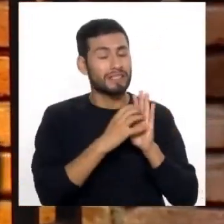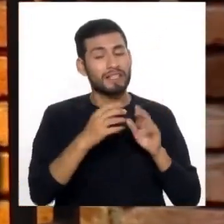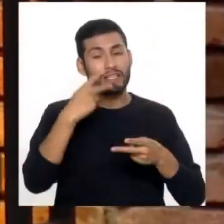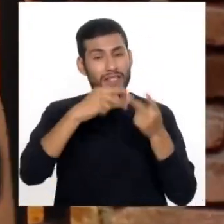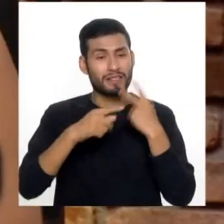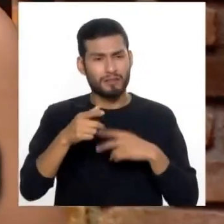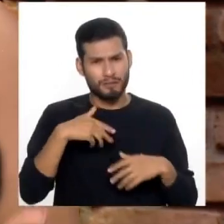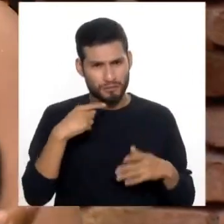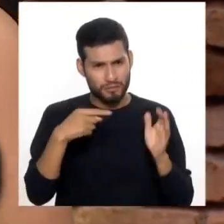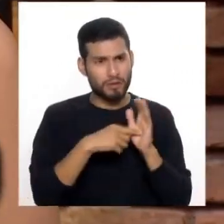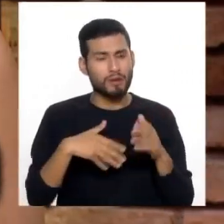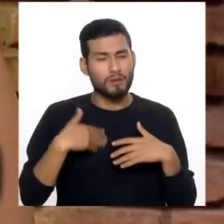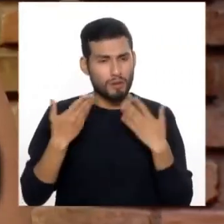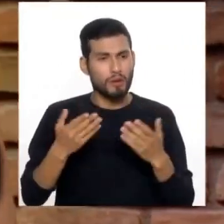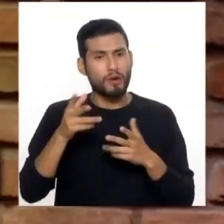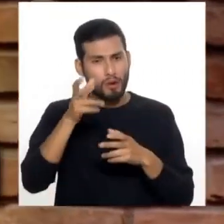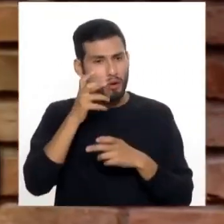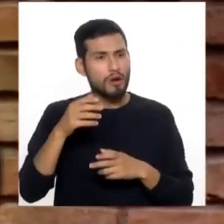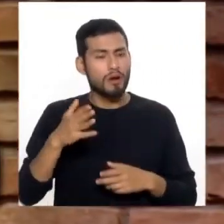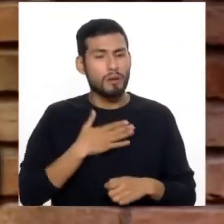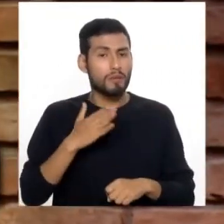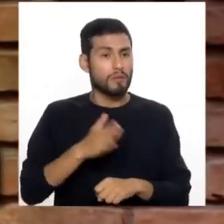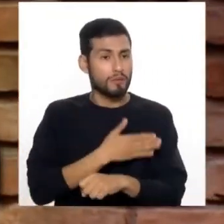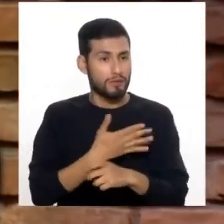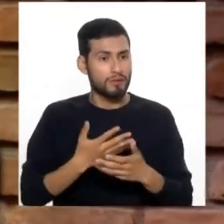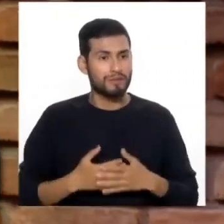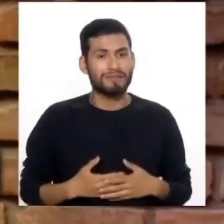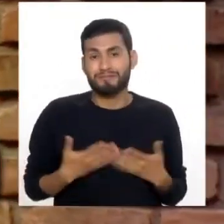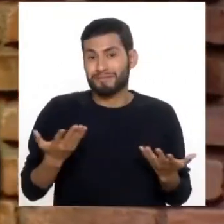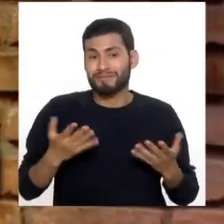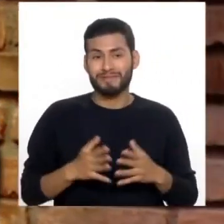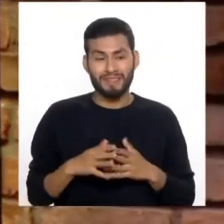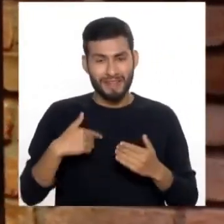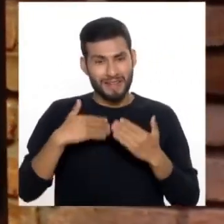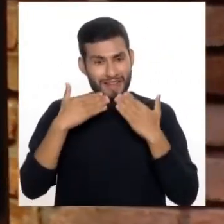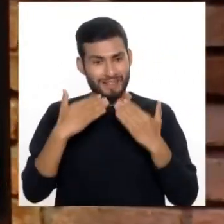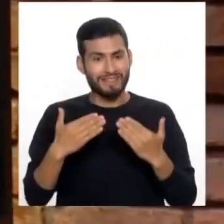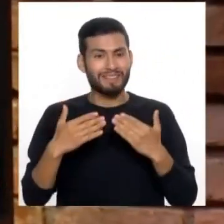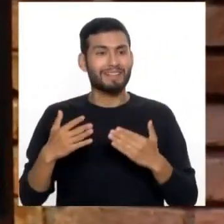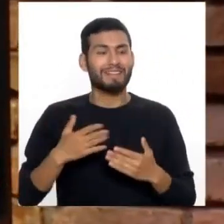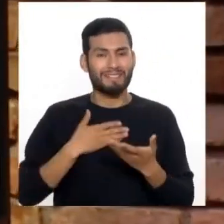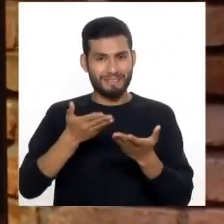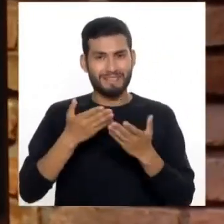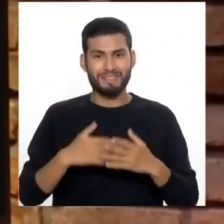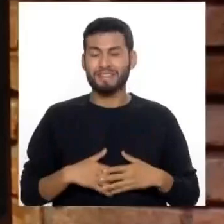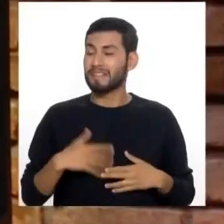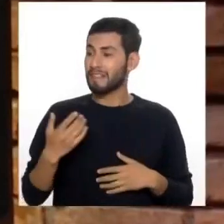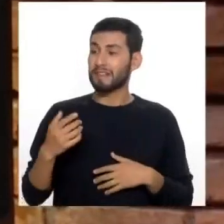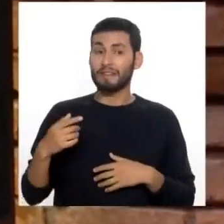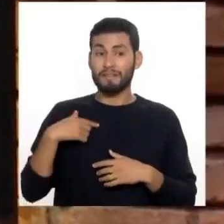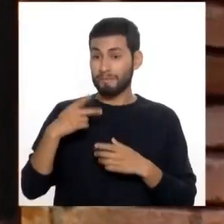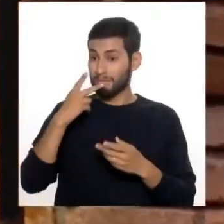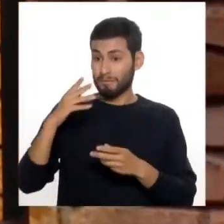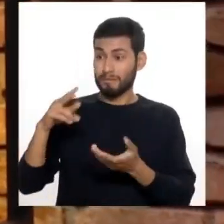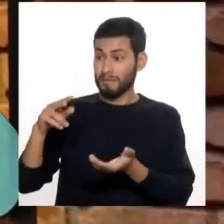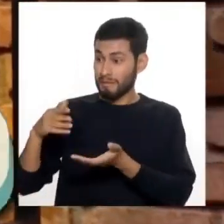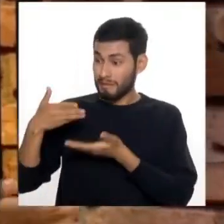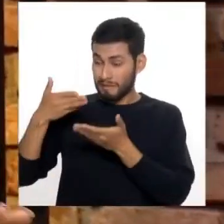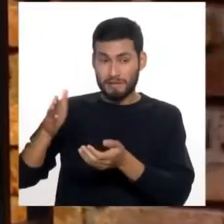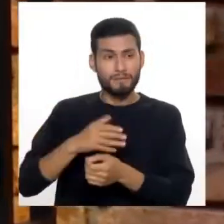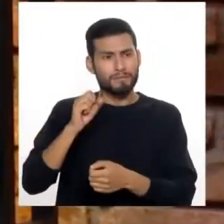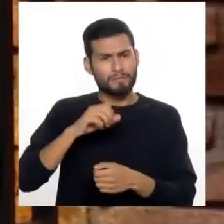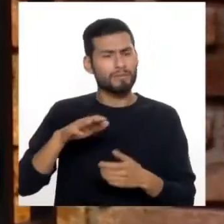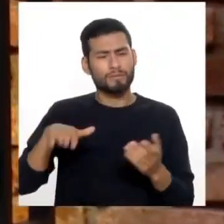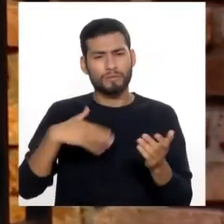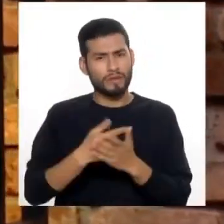mis plataformas digitales para que escuchen lo nuevo y mi música. Y pues nada, agradecida de esta invitación tan bonita. ¿Tienen próximas presentaciones? Por supuesto, todas las